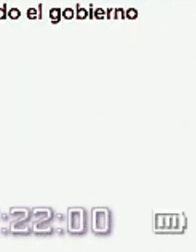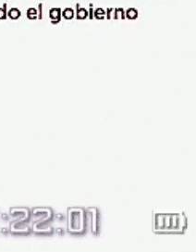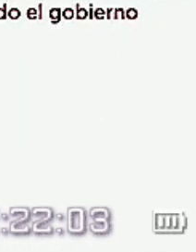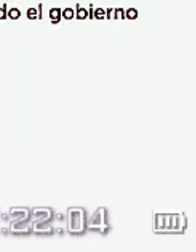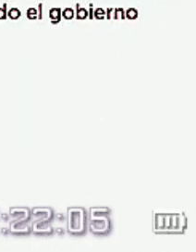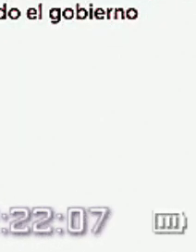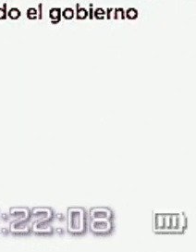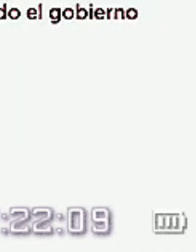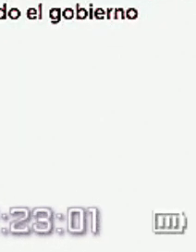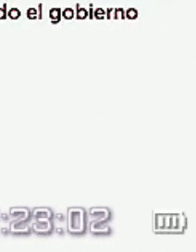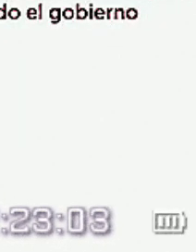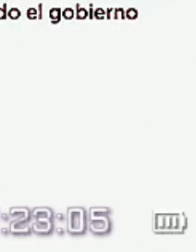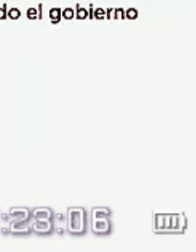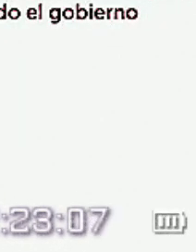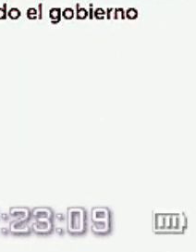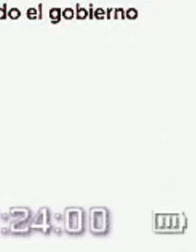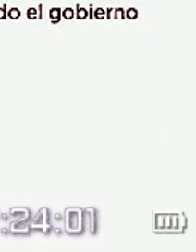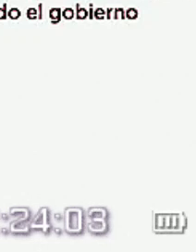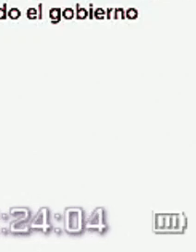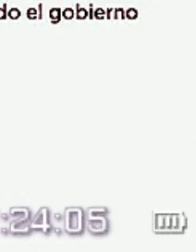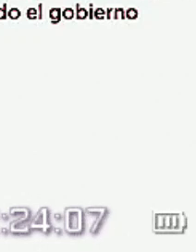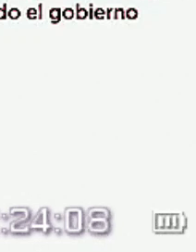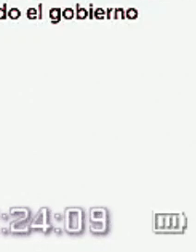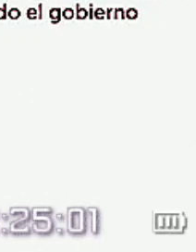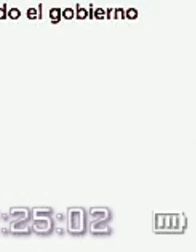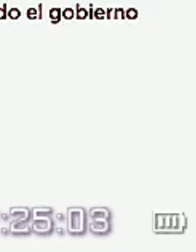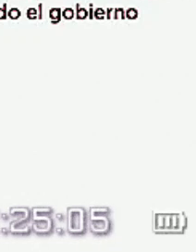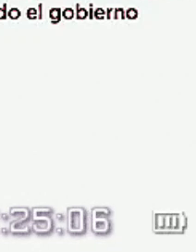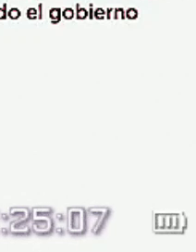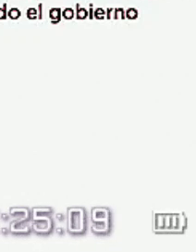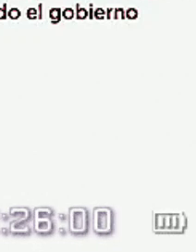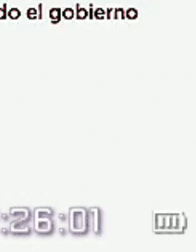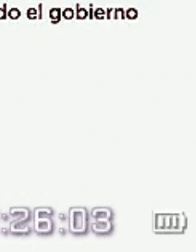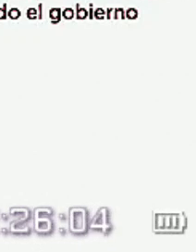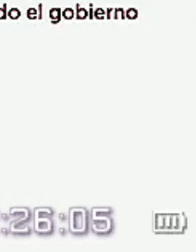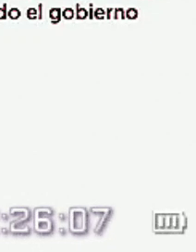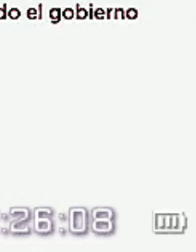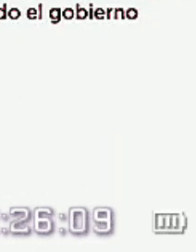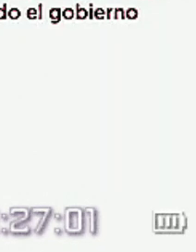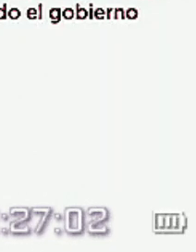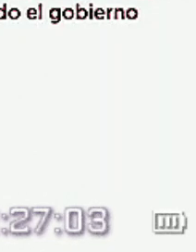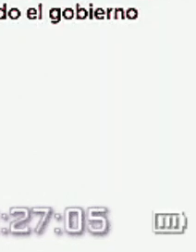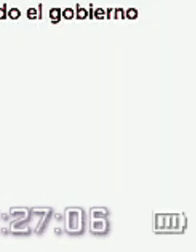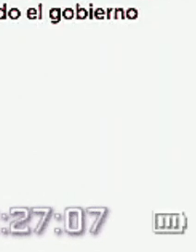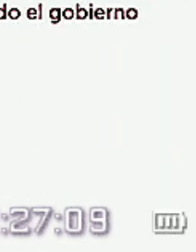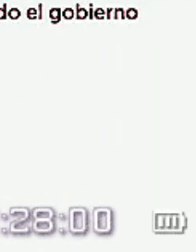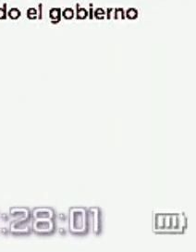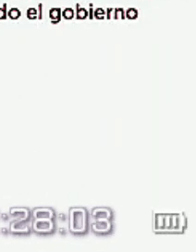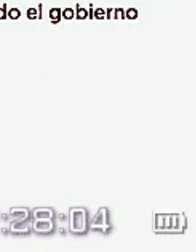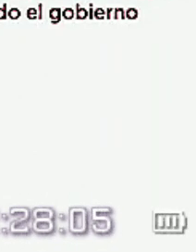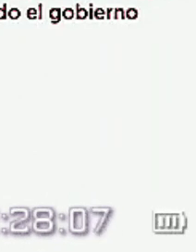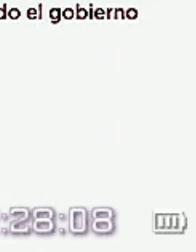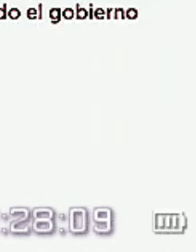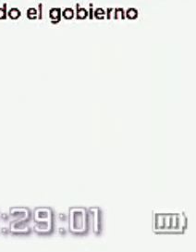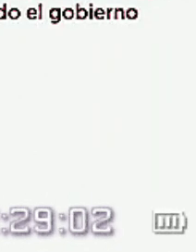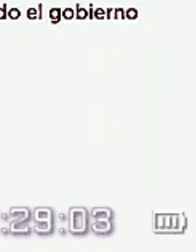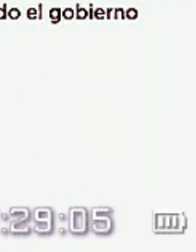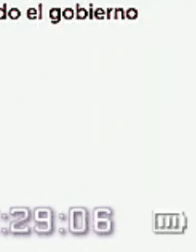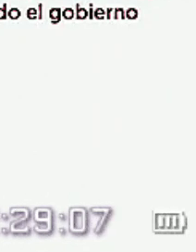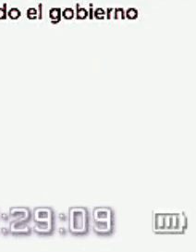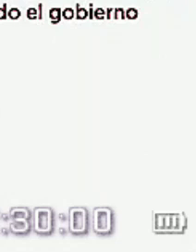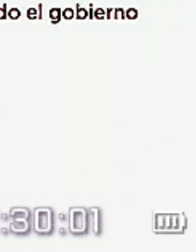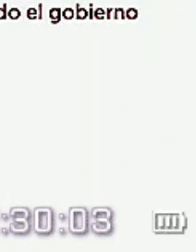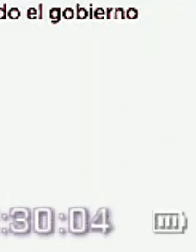solo sancionar, sino evitar que se realicen. Para eso tenemos que hacer un trabajo muy cercano y oportuno, pues, con